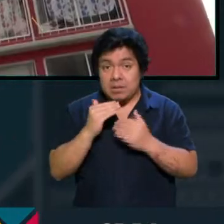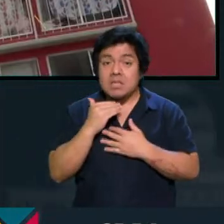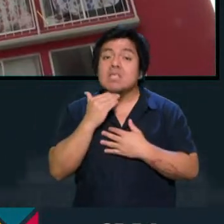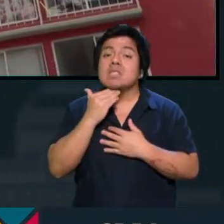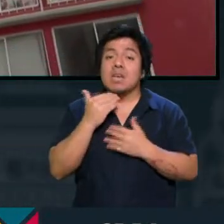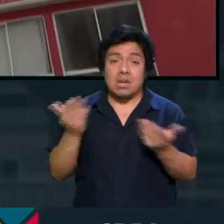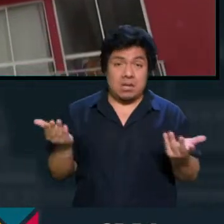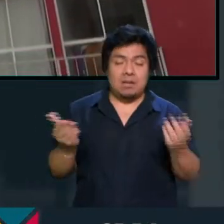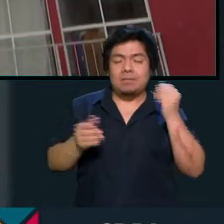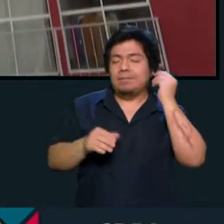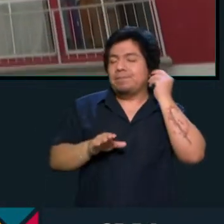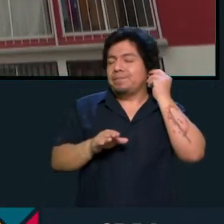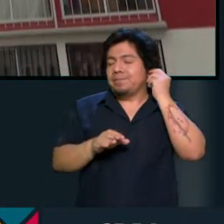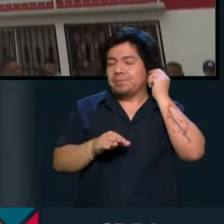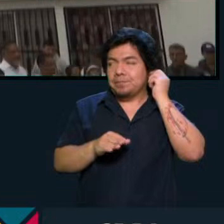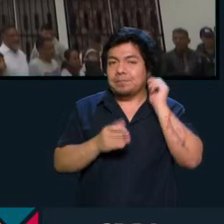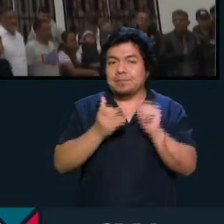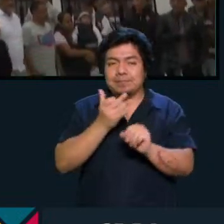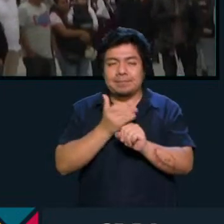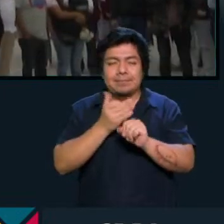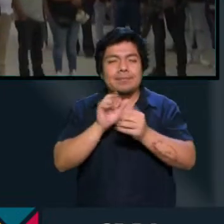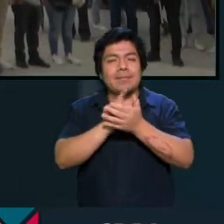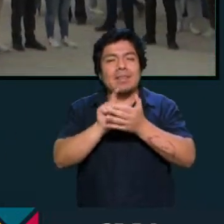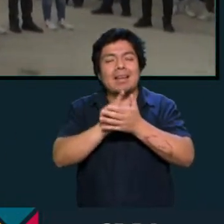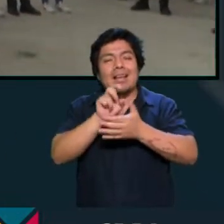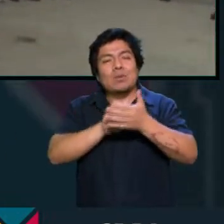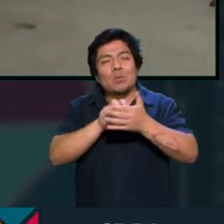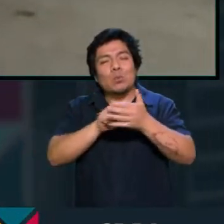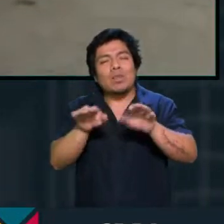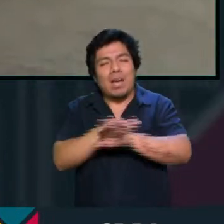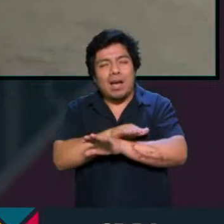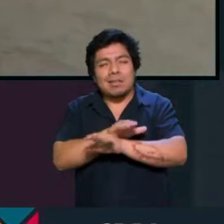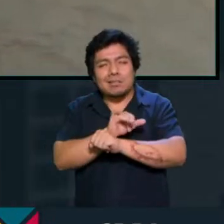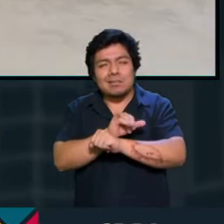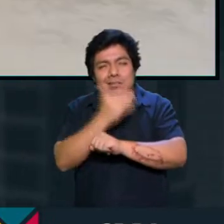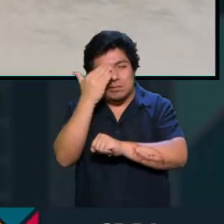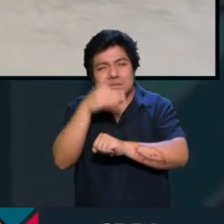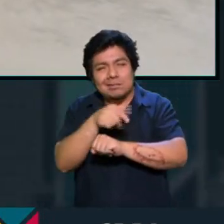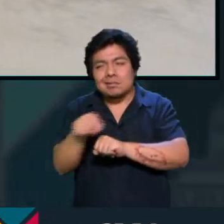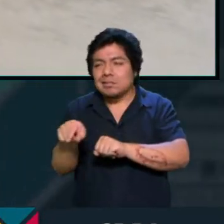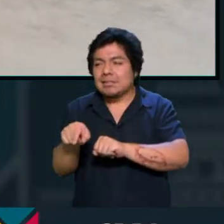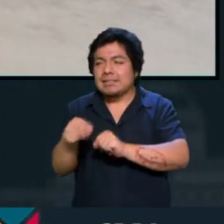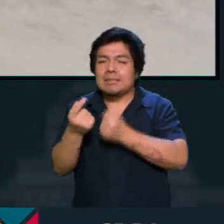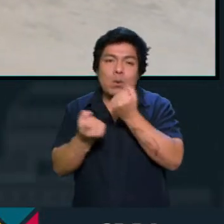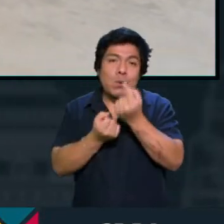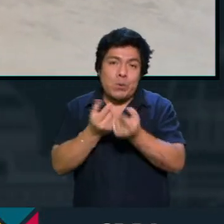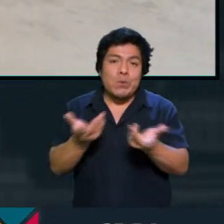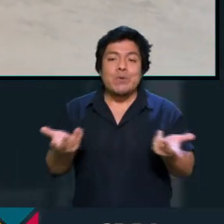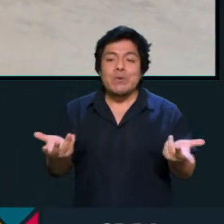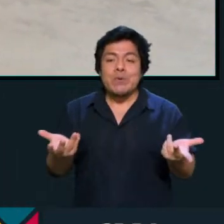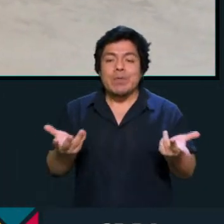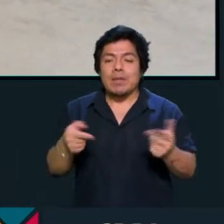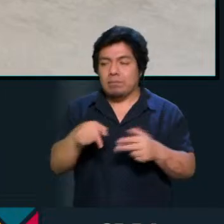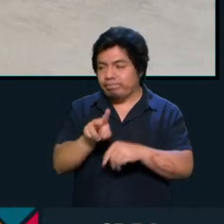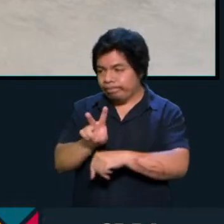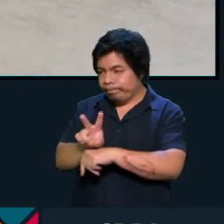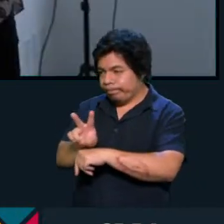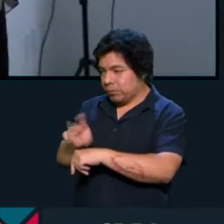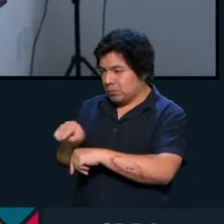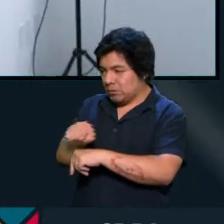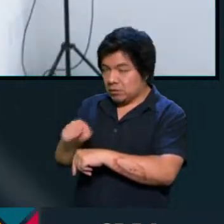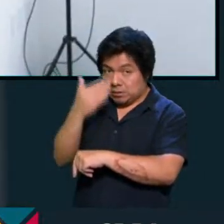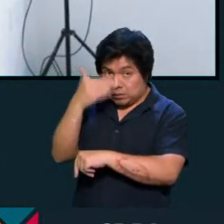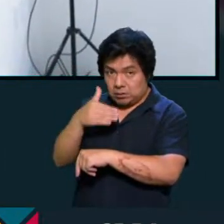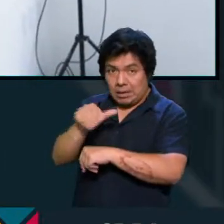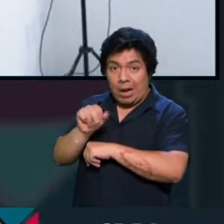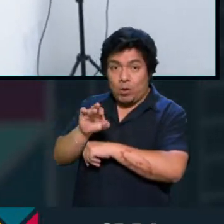creo que esta reforma viene a ayudar en esa parte. Obviamente va a haber una vigilancia de la Auditoría Superior